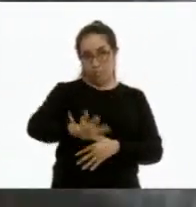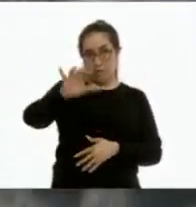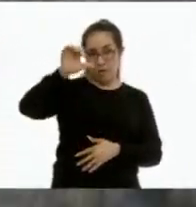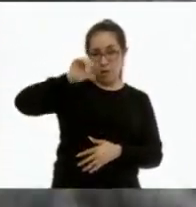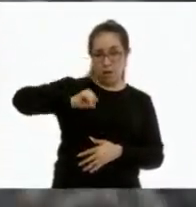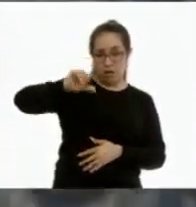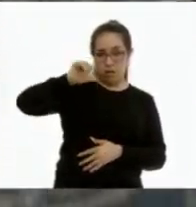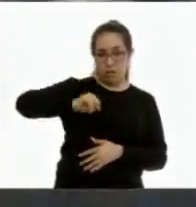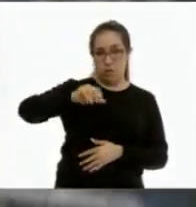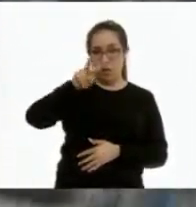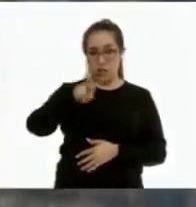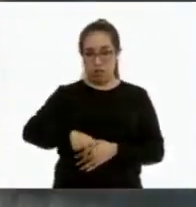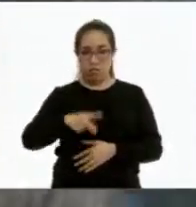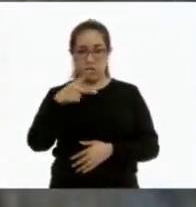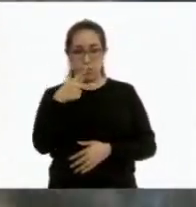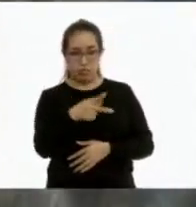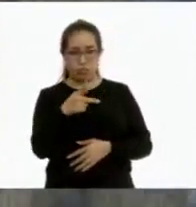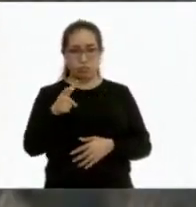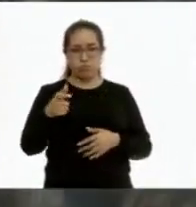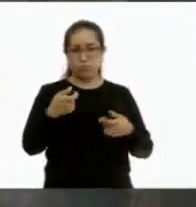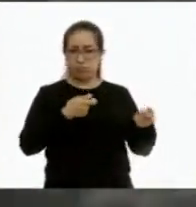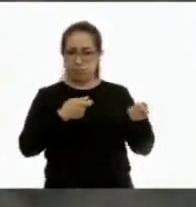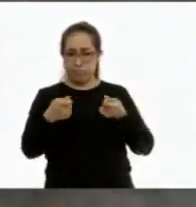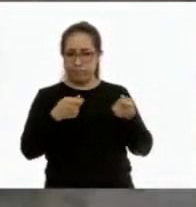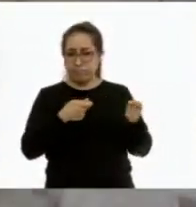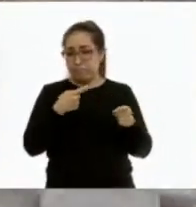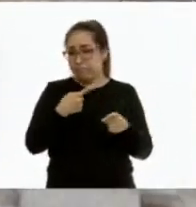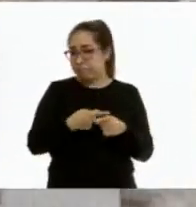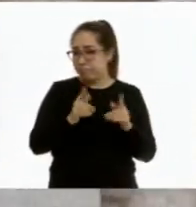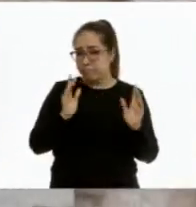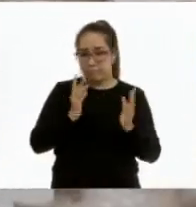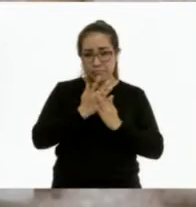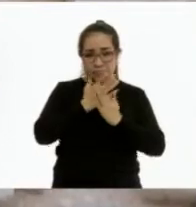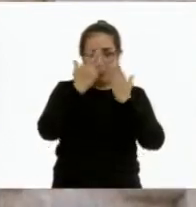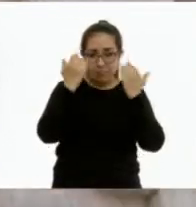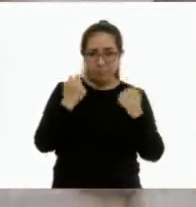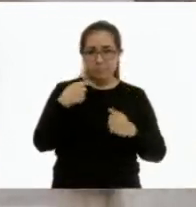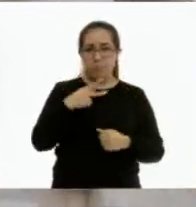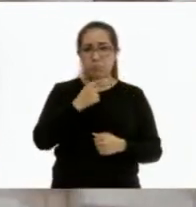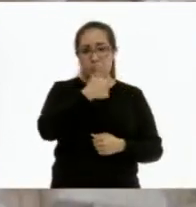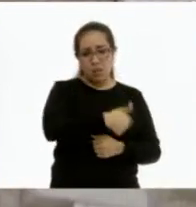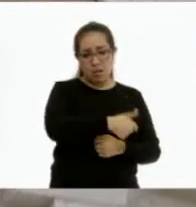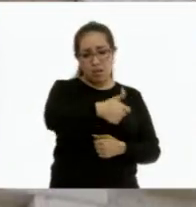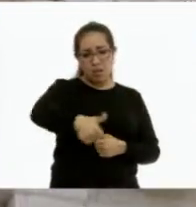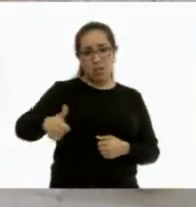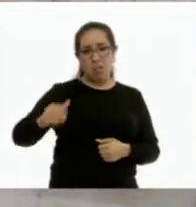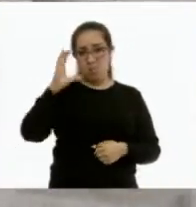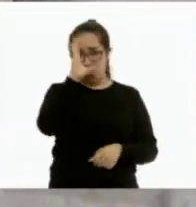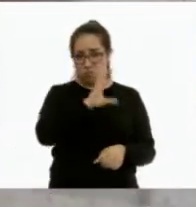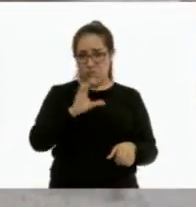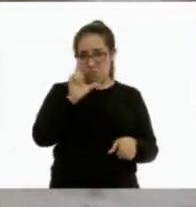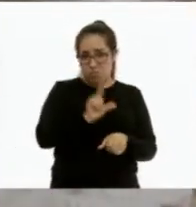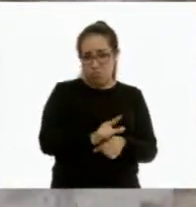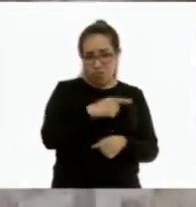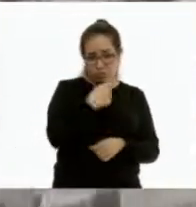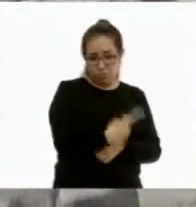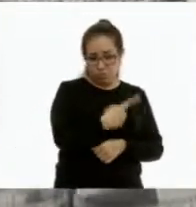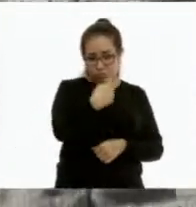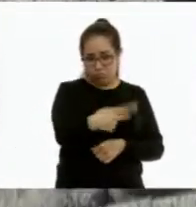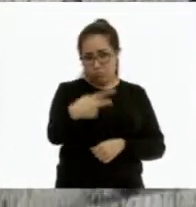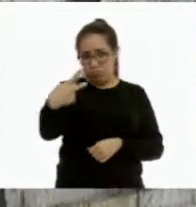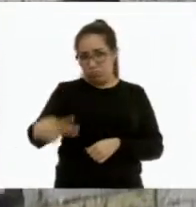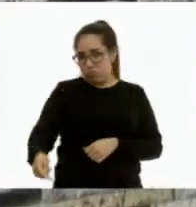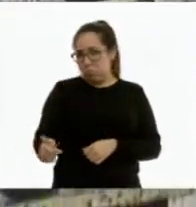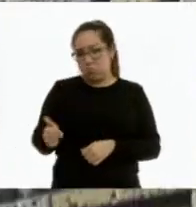de esta metrópoli, pues cada sitio tiene particularidades que hacen pensar en un desarrollo propio. Parece que